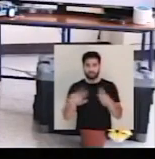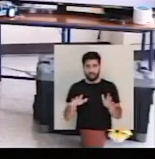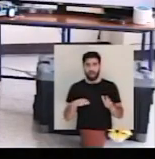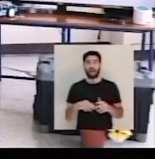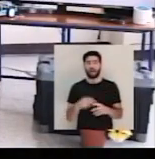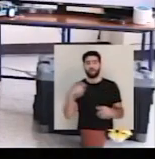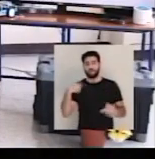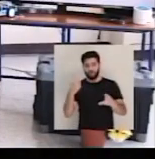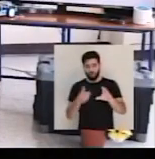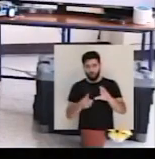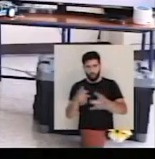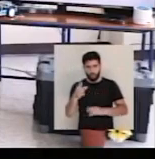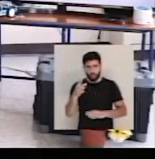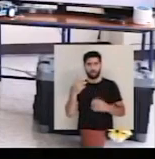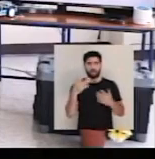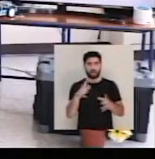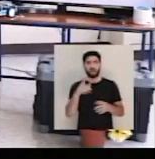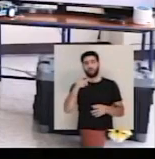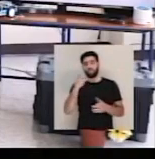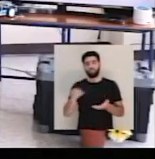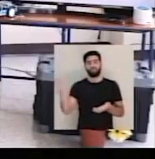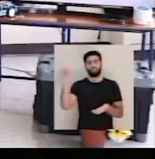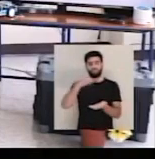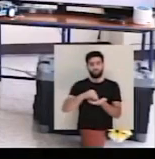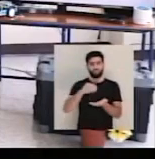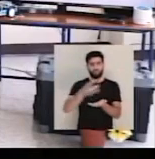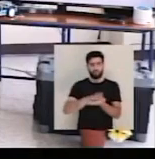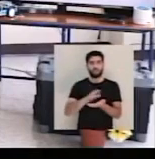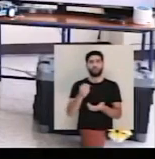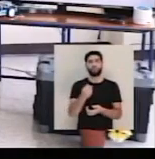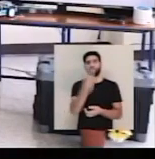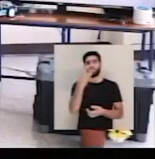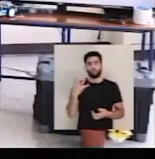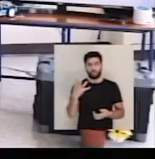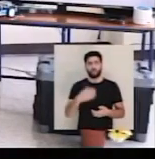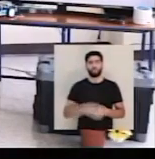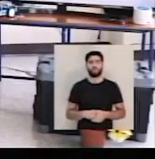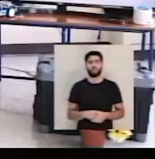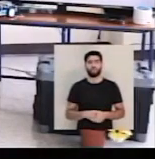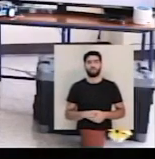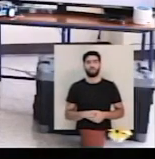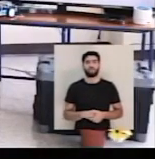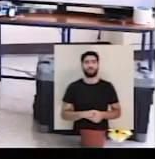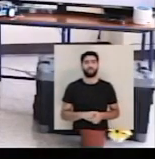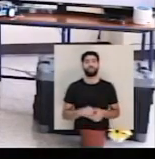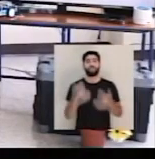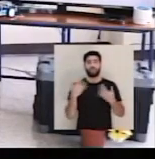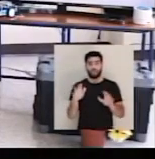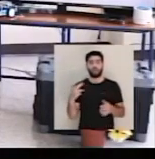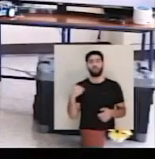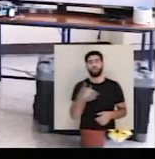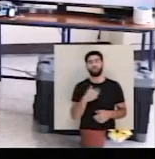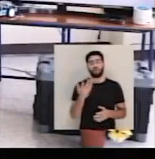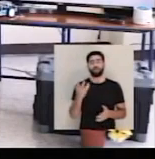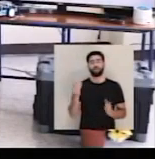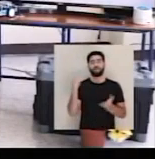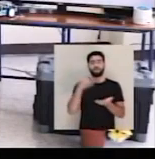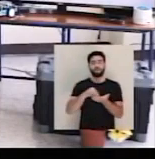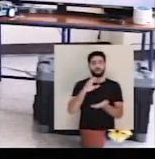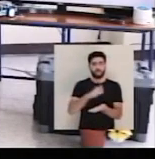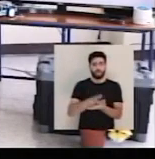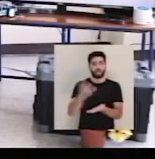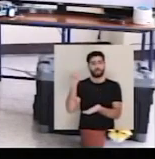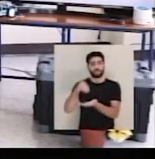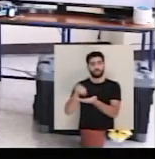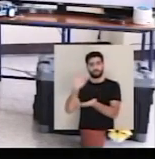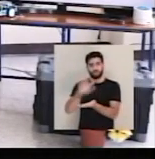conos cortados a la mitad, les vamos a poner números, ¿sí? Con un marcador. Entonces vamos a ir poniendo